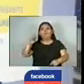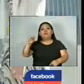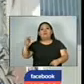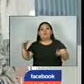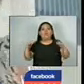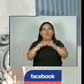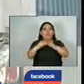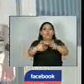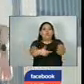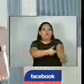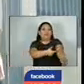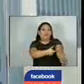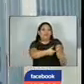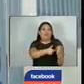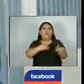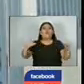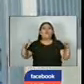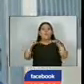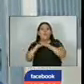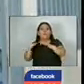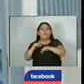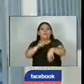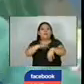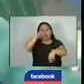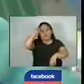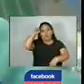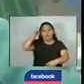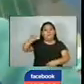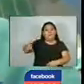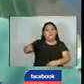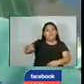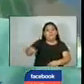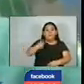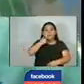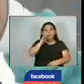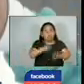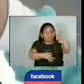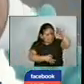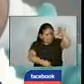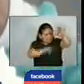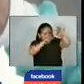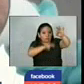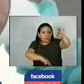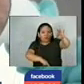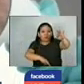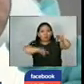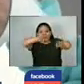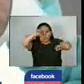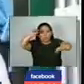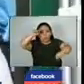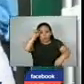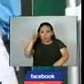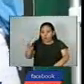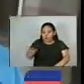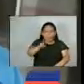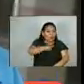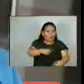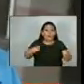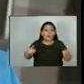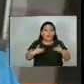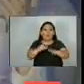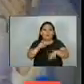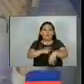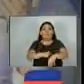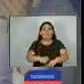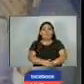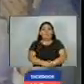en el Hospital Policlínico Arce y el Policlínico de la PNC. De acuerdo a la resolución, ella desempeñó labores en horarios coincidentes.